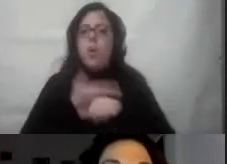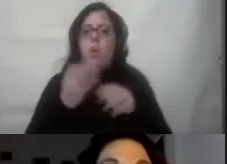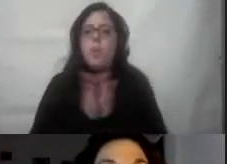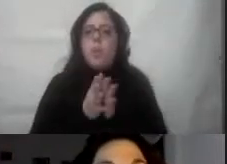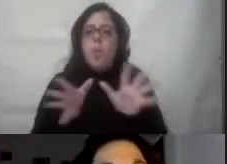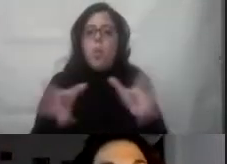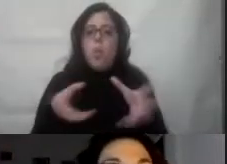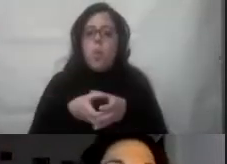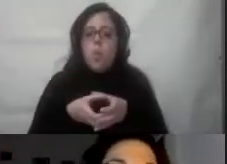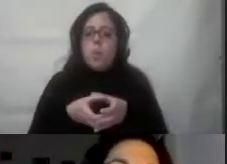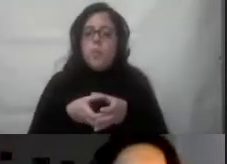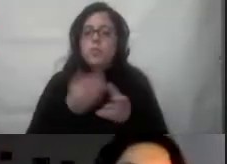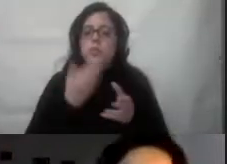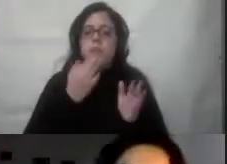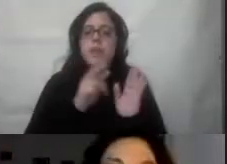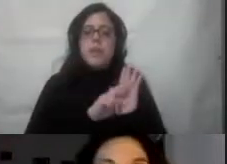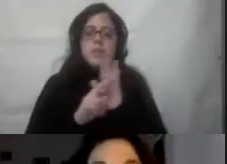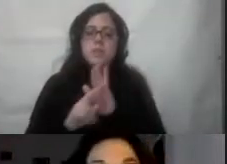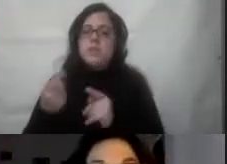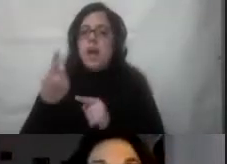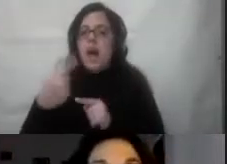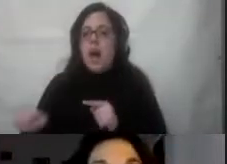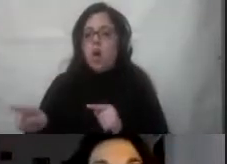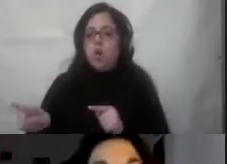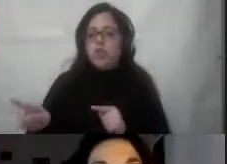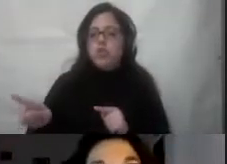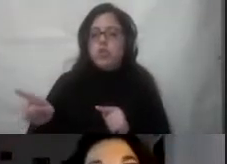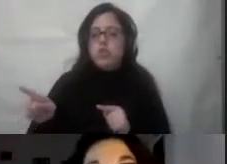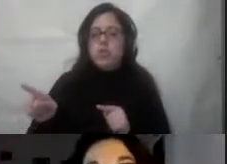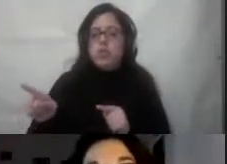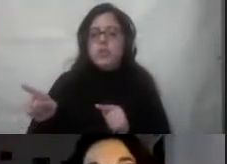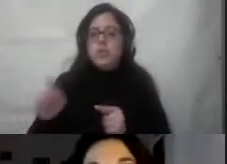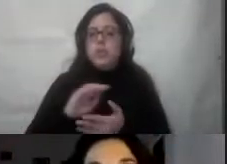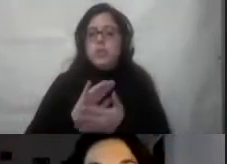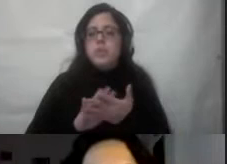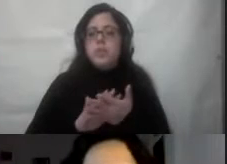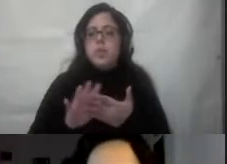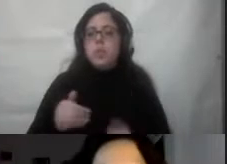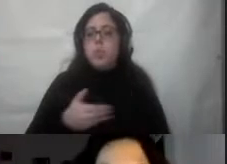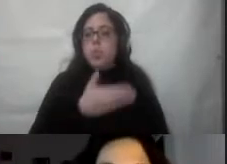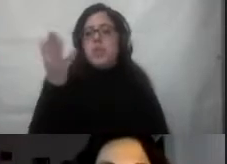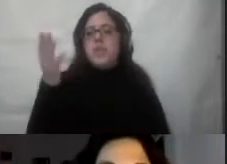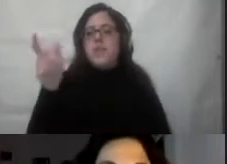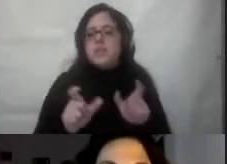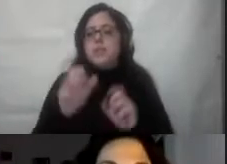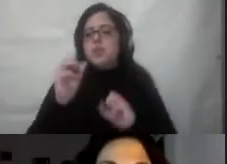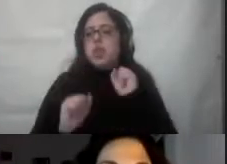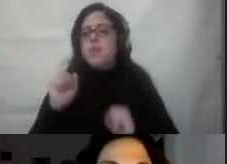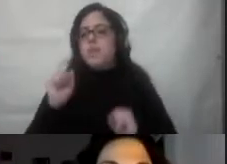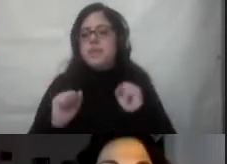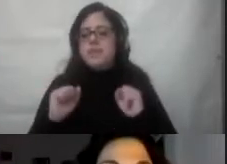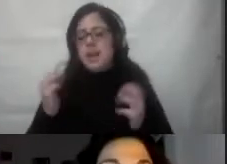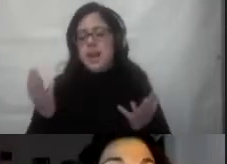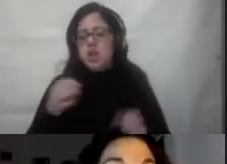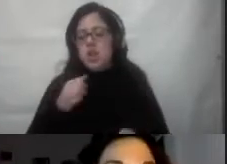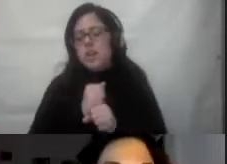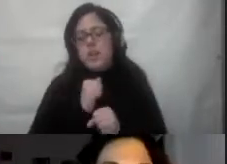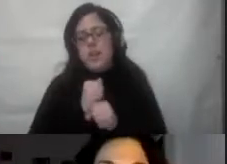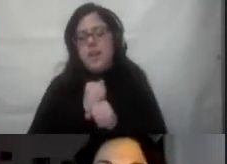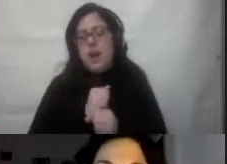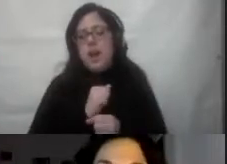también representando a otro actor social. Entonces les vamos a decir, mira, ahora va a ser usted un empresario, ¿ya? Un empresario que trabaja en la